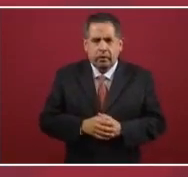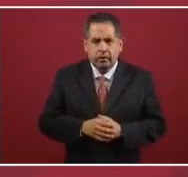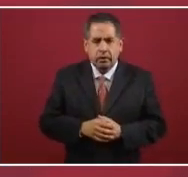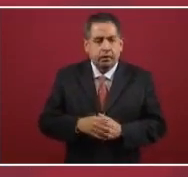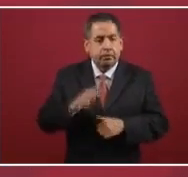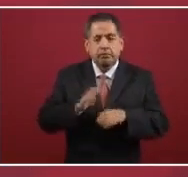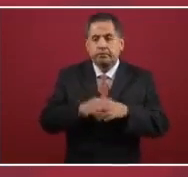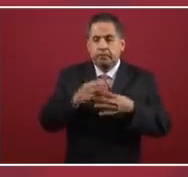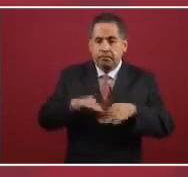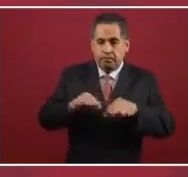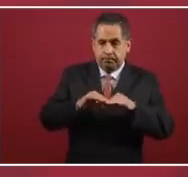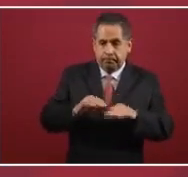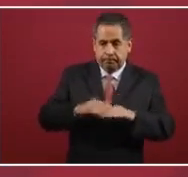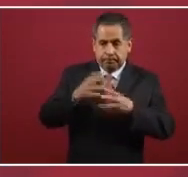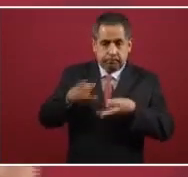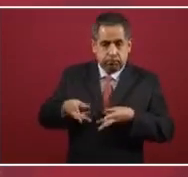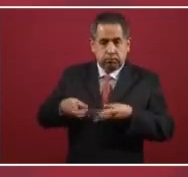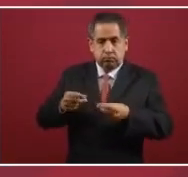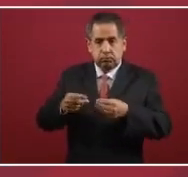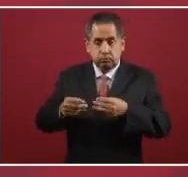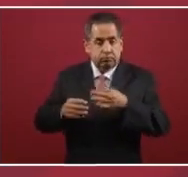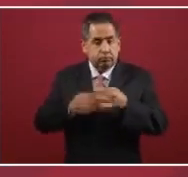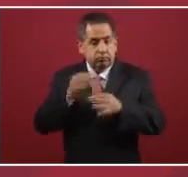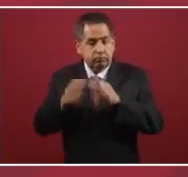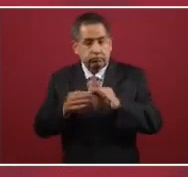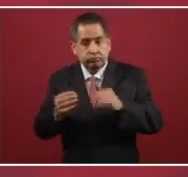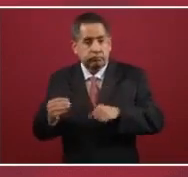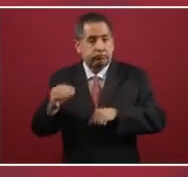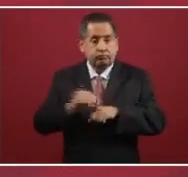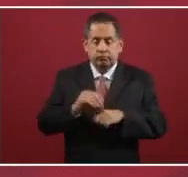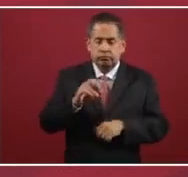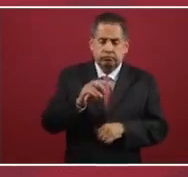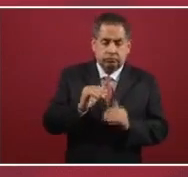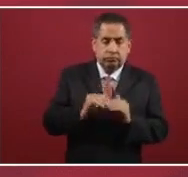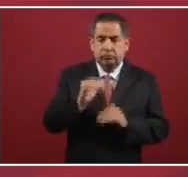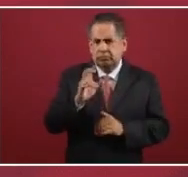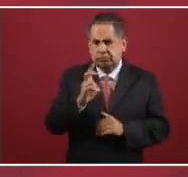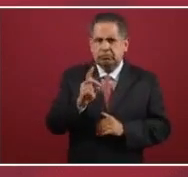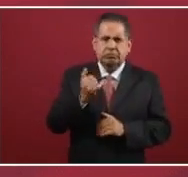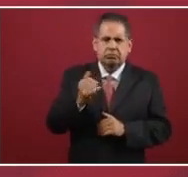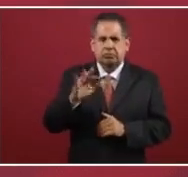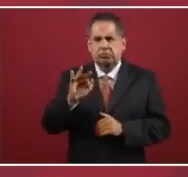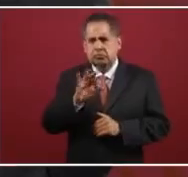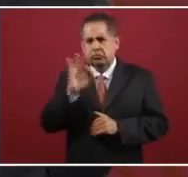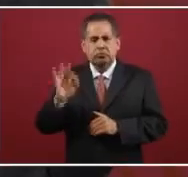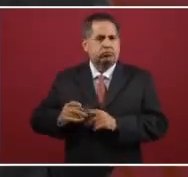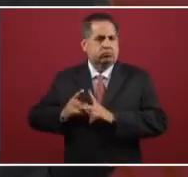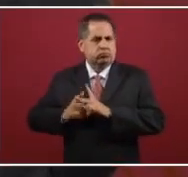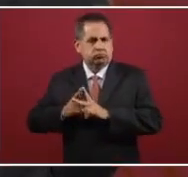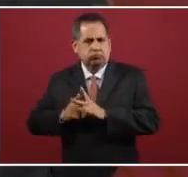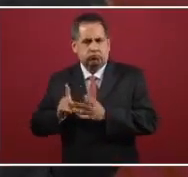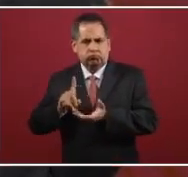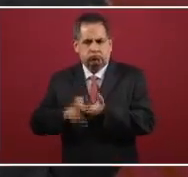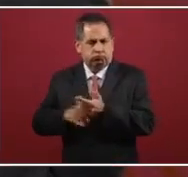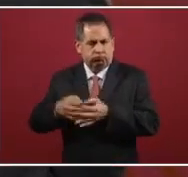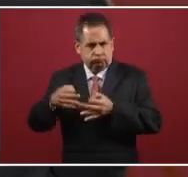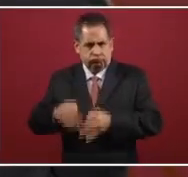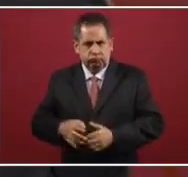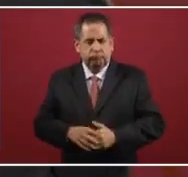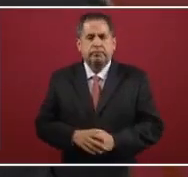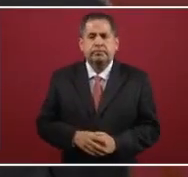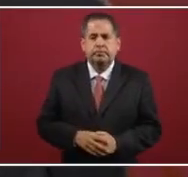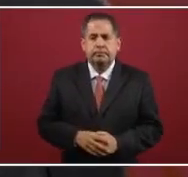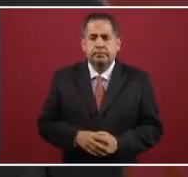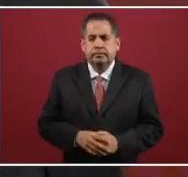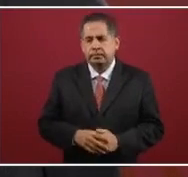más importante fue en el gasto de Pemex, donde el aumento fue entre el 30% y el 40% en términos reales.